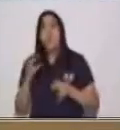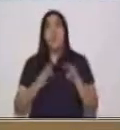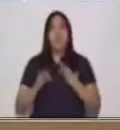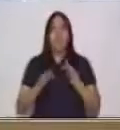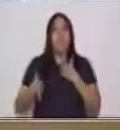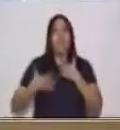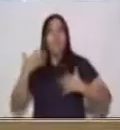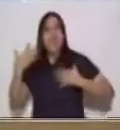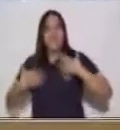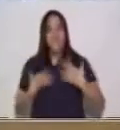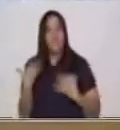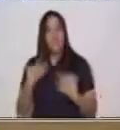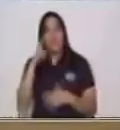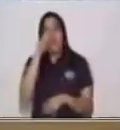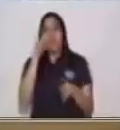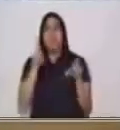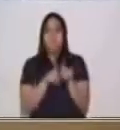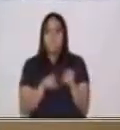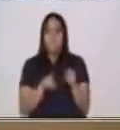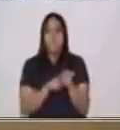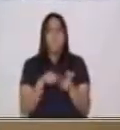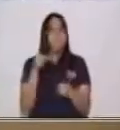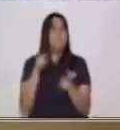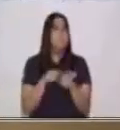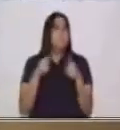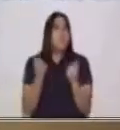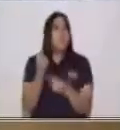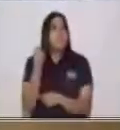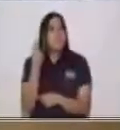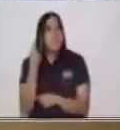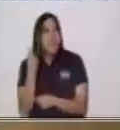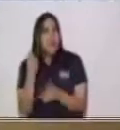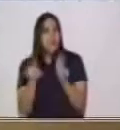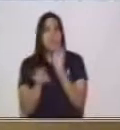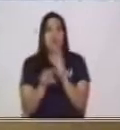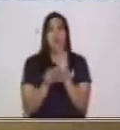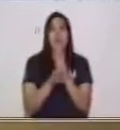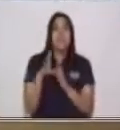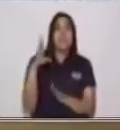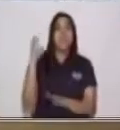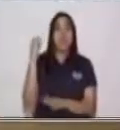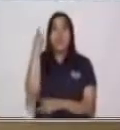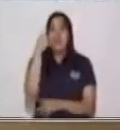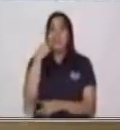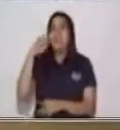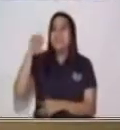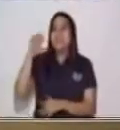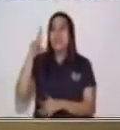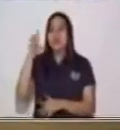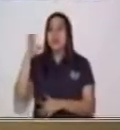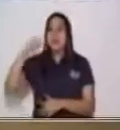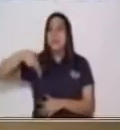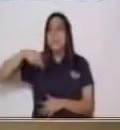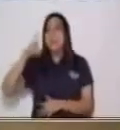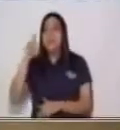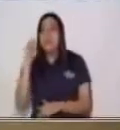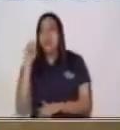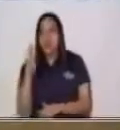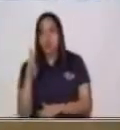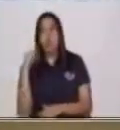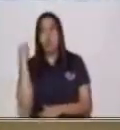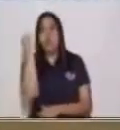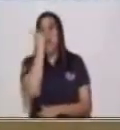hay una excepción, porque a veces confundimos la palabra esplendor y decimos esplendor, y no. Esa es una excepción.